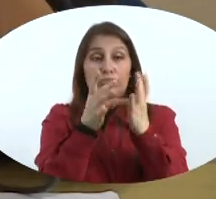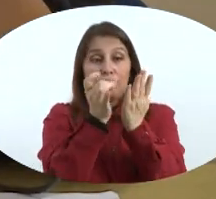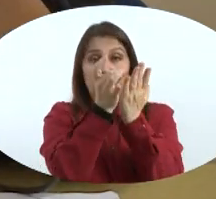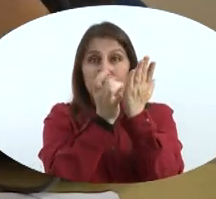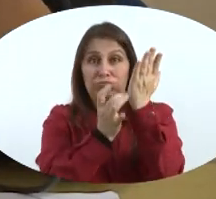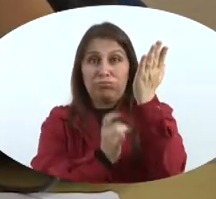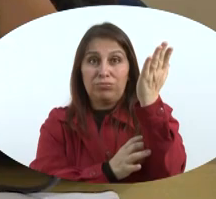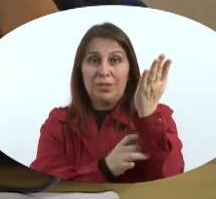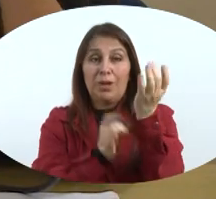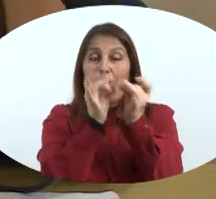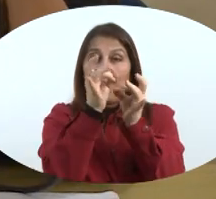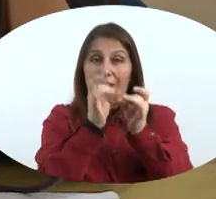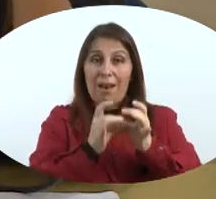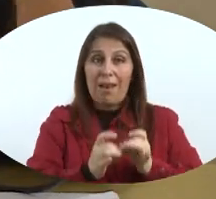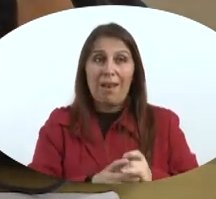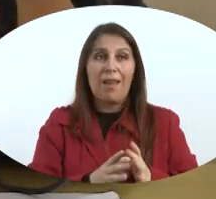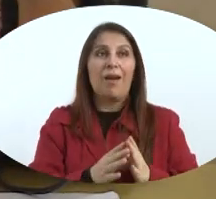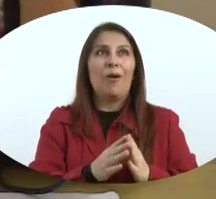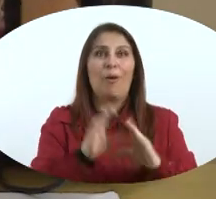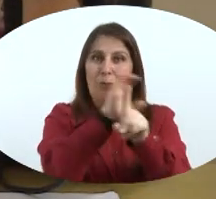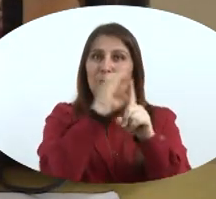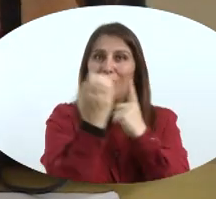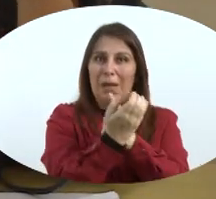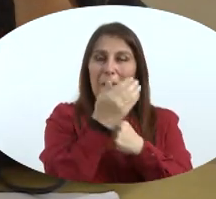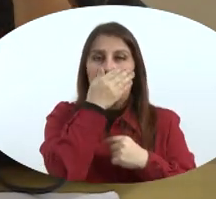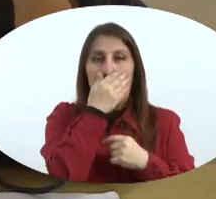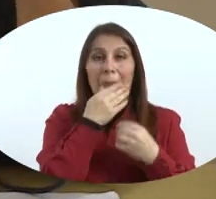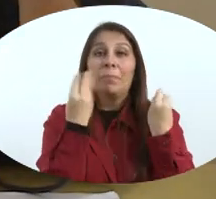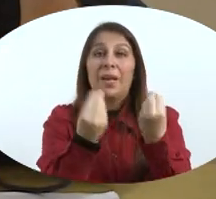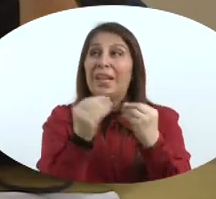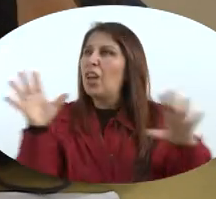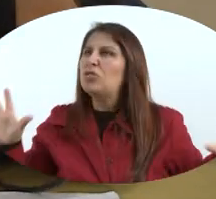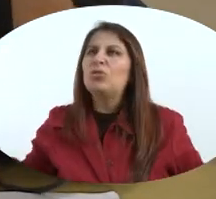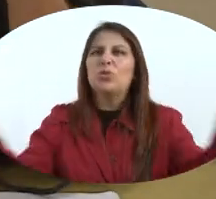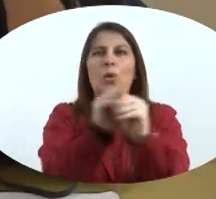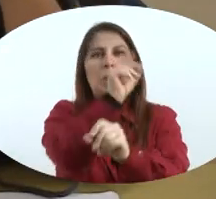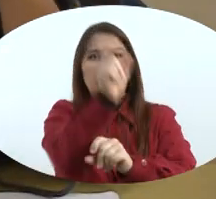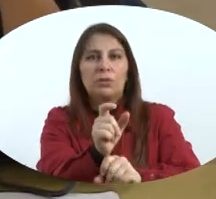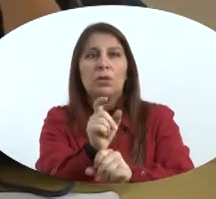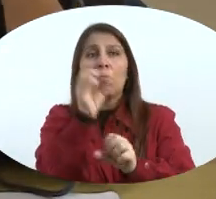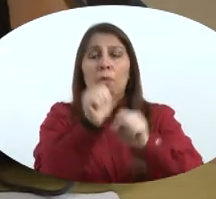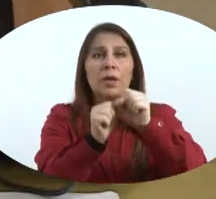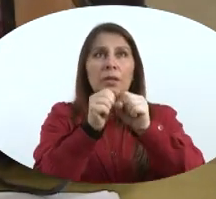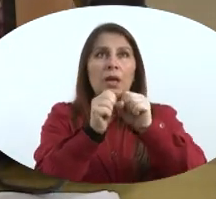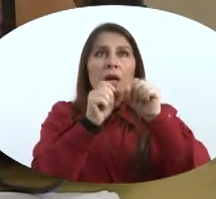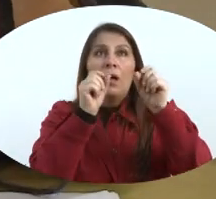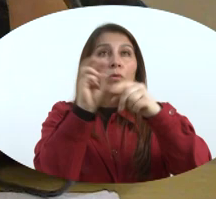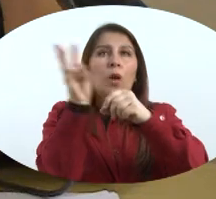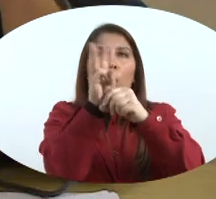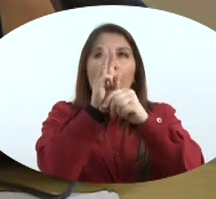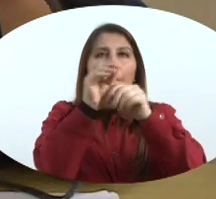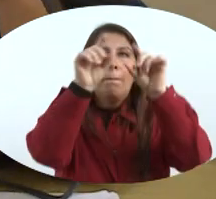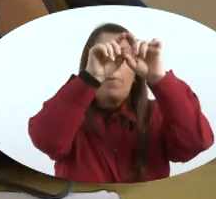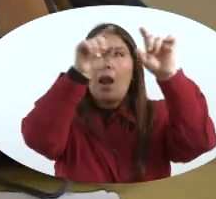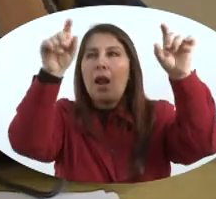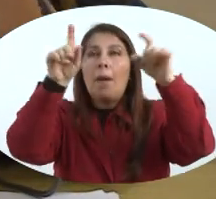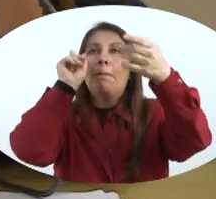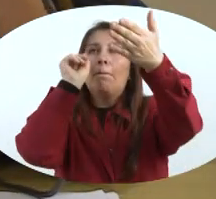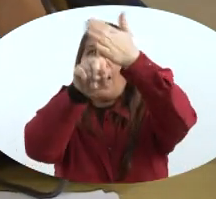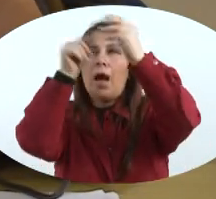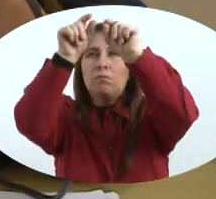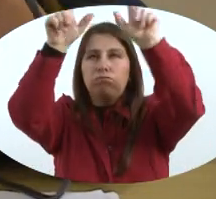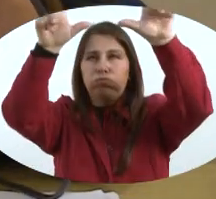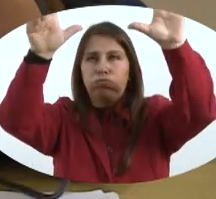cada las personas donde cada cada estudiante y todas las personas que quieran puedan ingresar a esa página específica se van a ir dentro de la unidad a